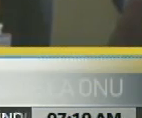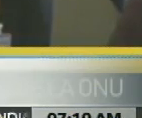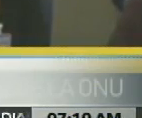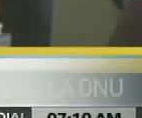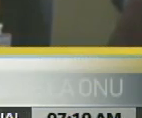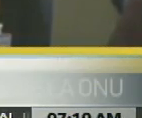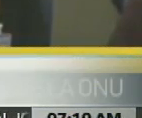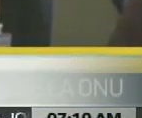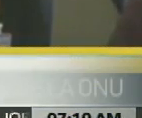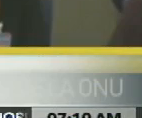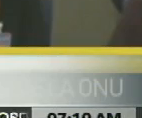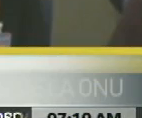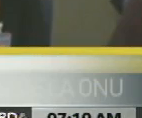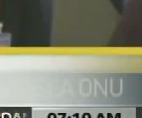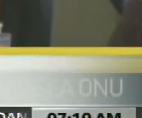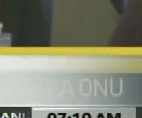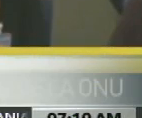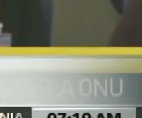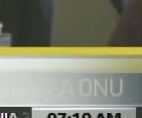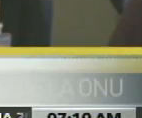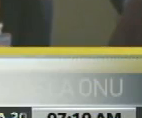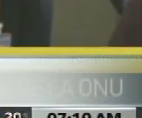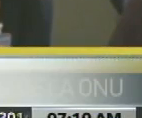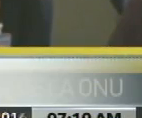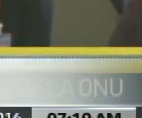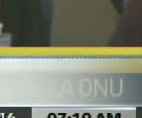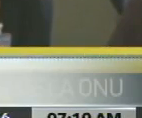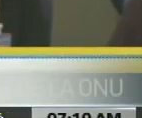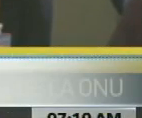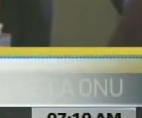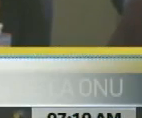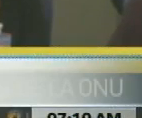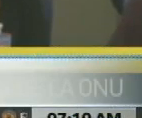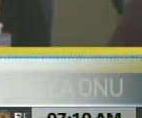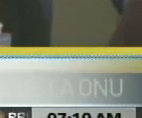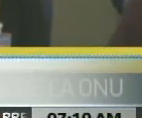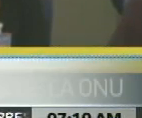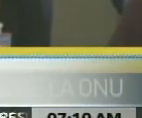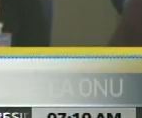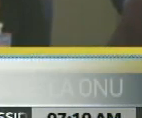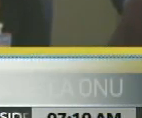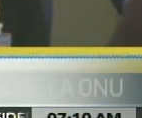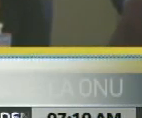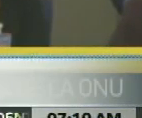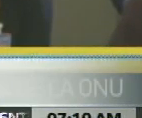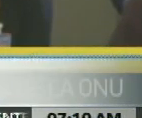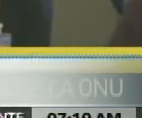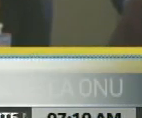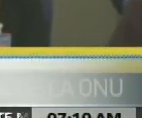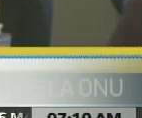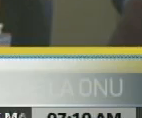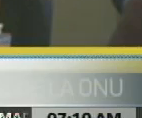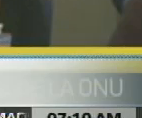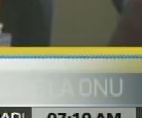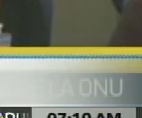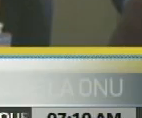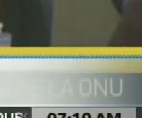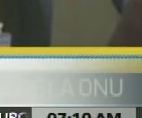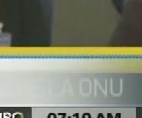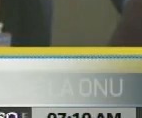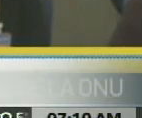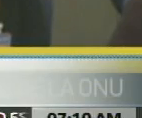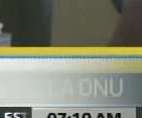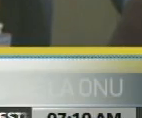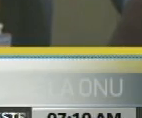eligió 1.569 líderes respetando los usos y costumbres ancestrales, y participaron 2.194 comunidades de las